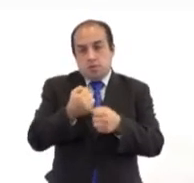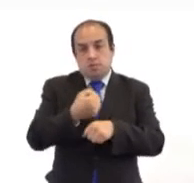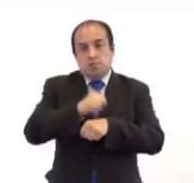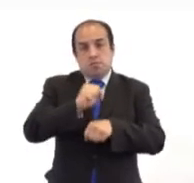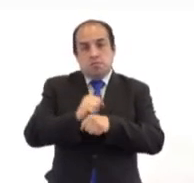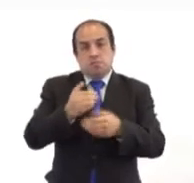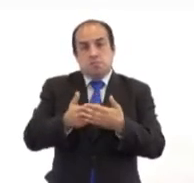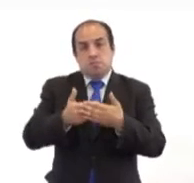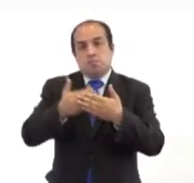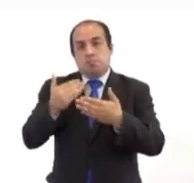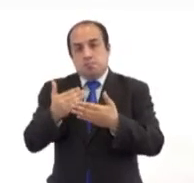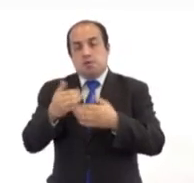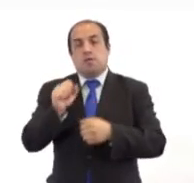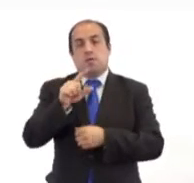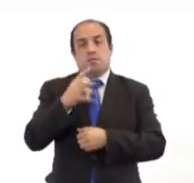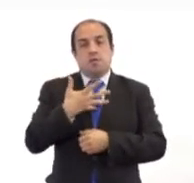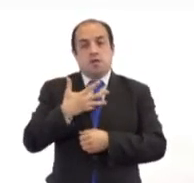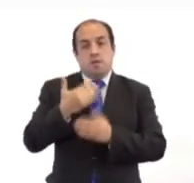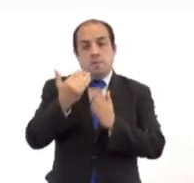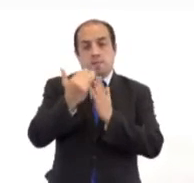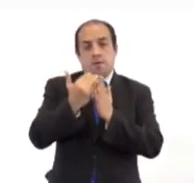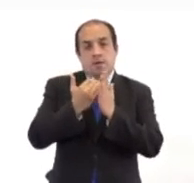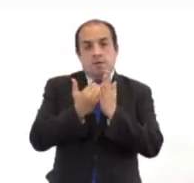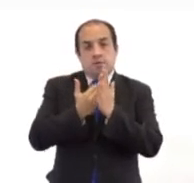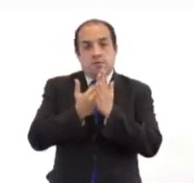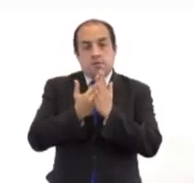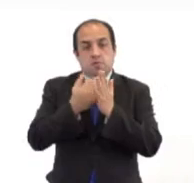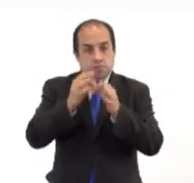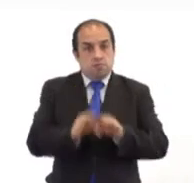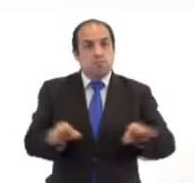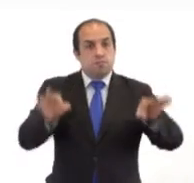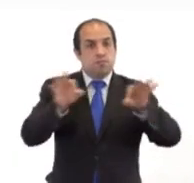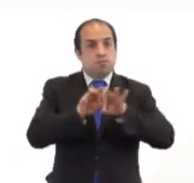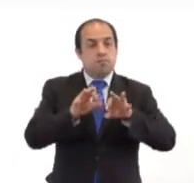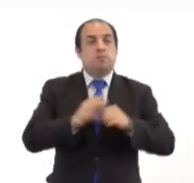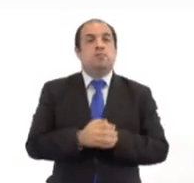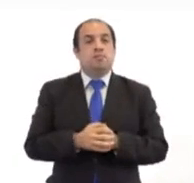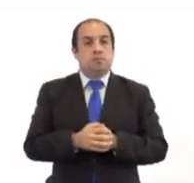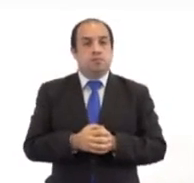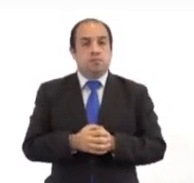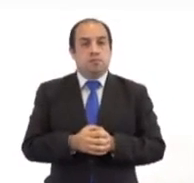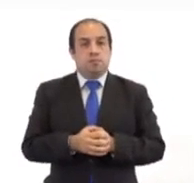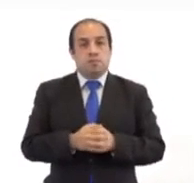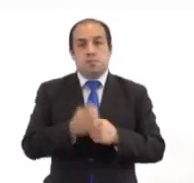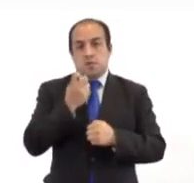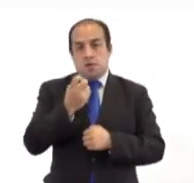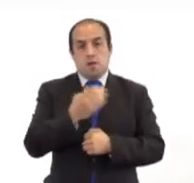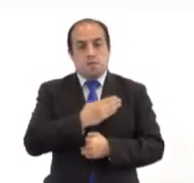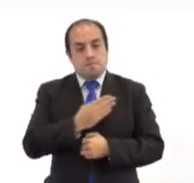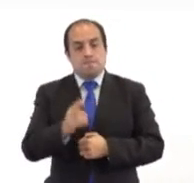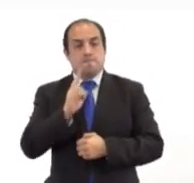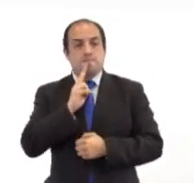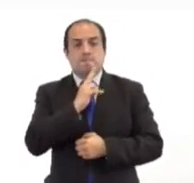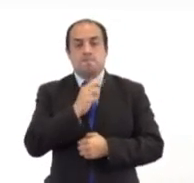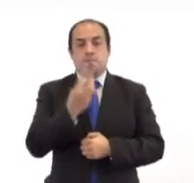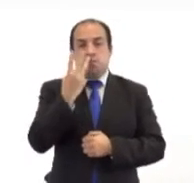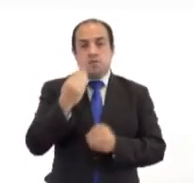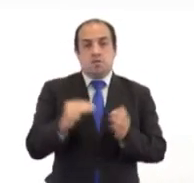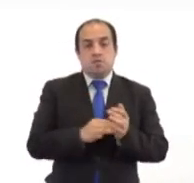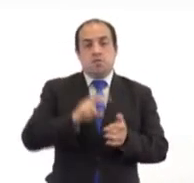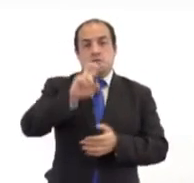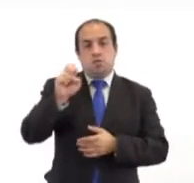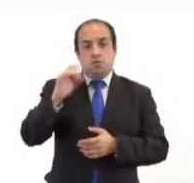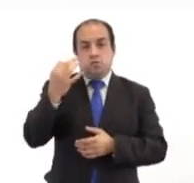embargo, seguimos bajando a tasas muy grandes de decrecimiento, que es una buena noticia. Es